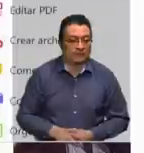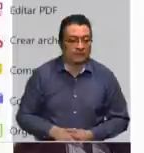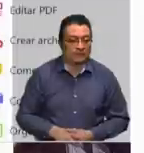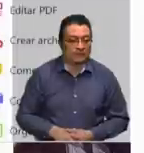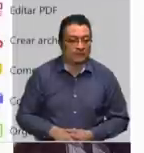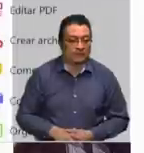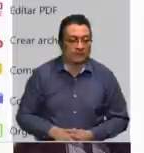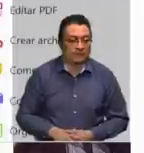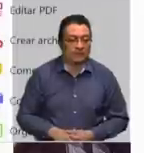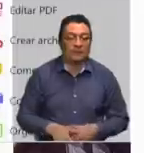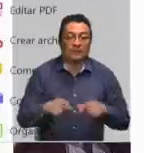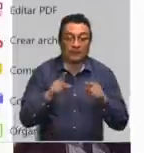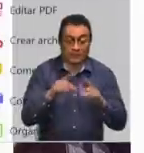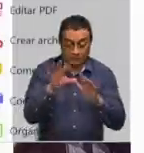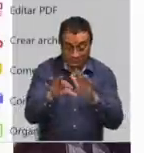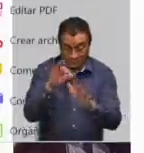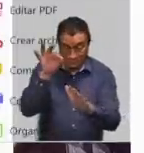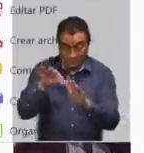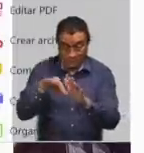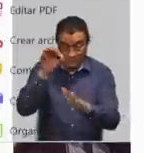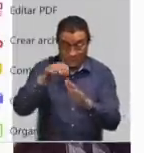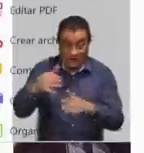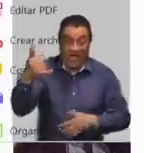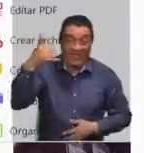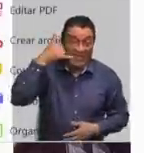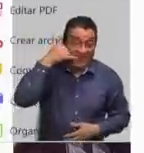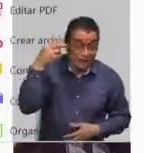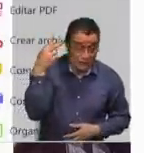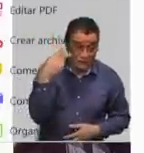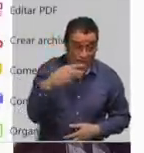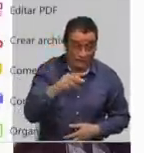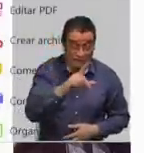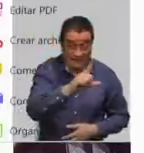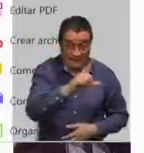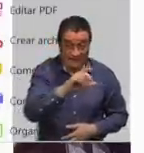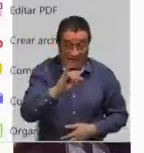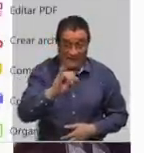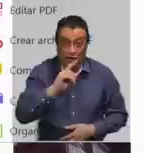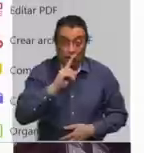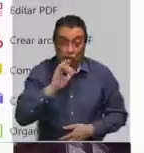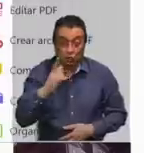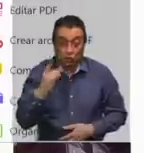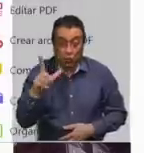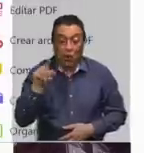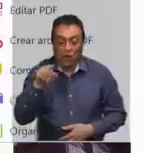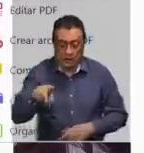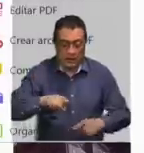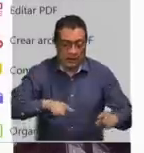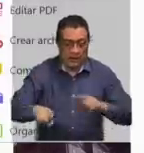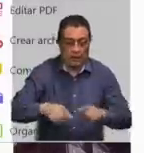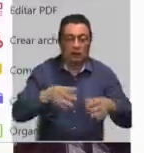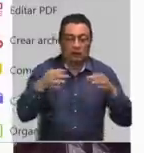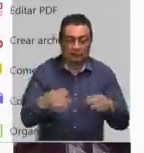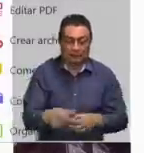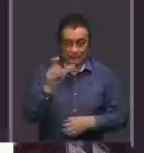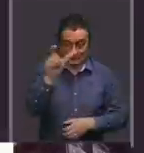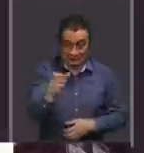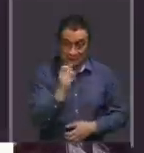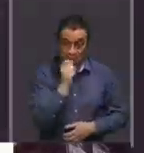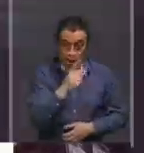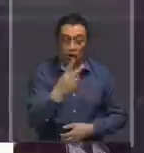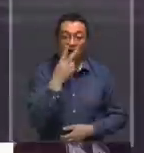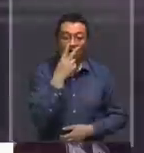Lo que se encuentra en el interior del teléfono celular precisamente son acciones concretas por parte del imputado donde se le